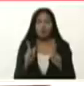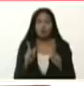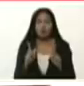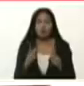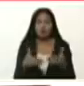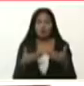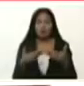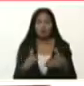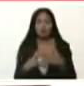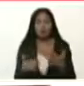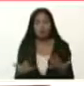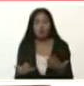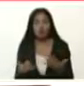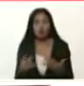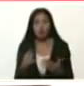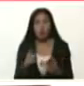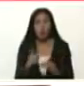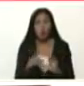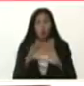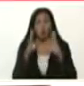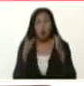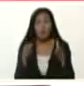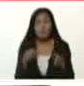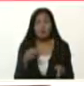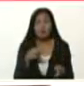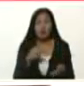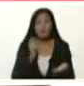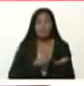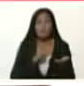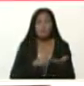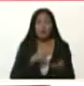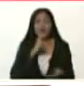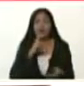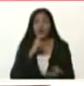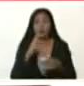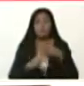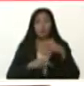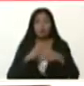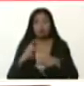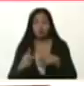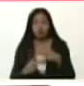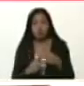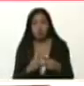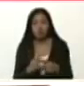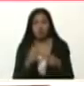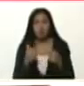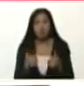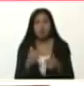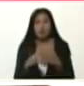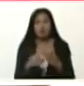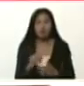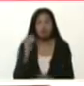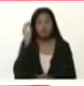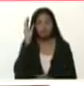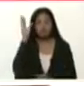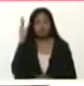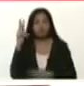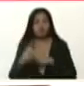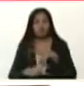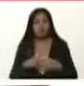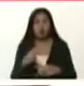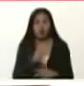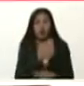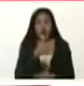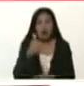entregar una mina de oro en pleno proceso productivo, en plena capacidad productiva, a